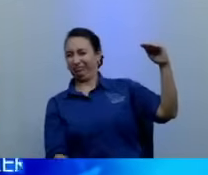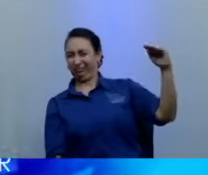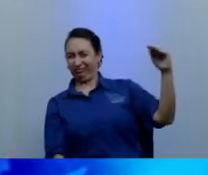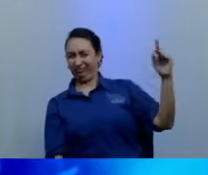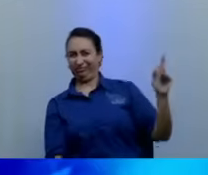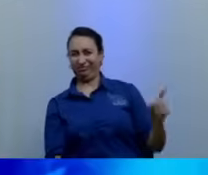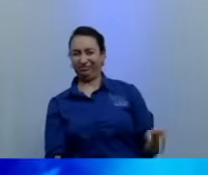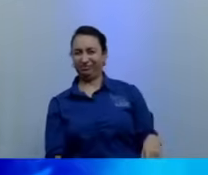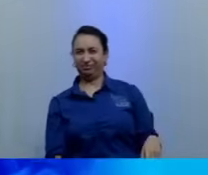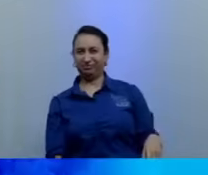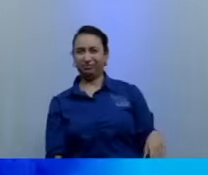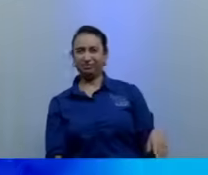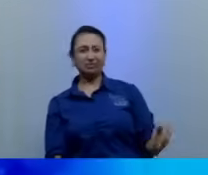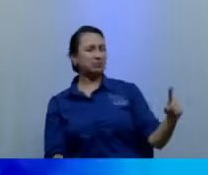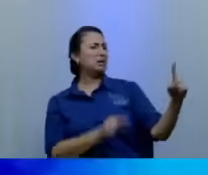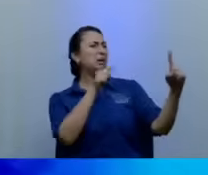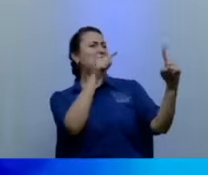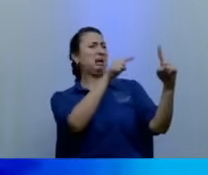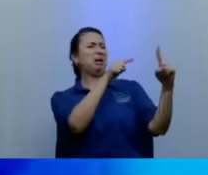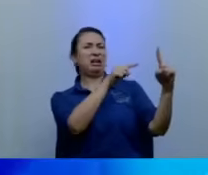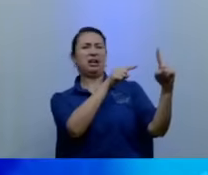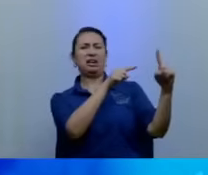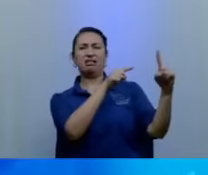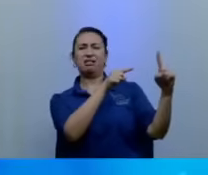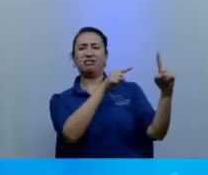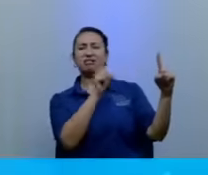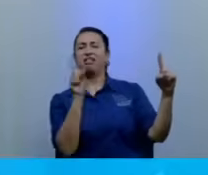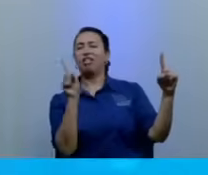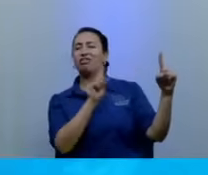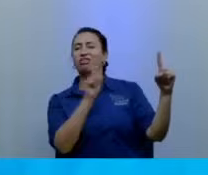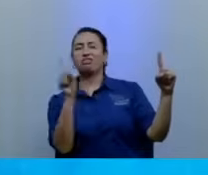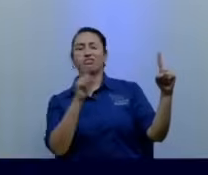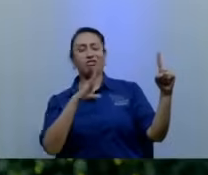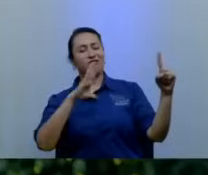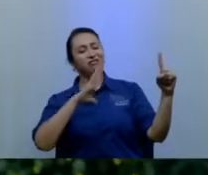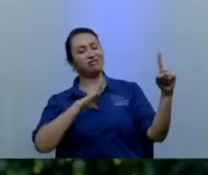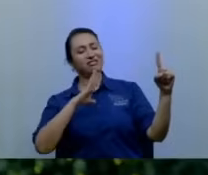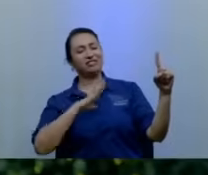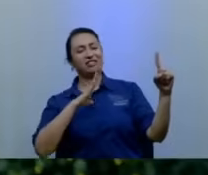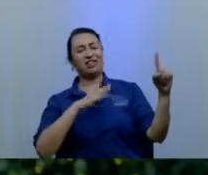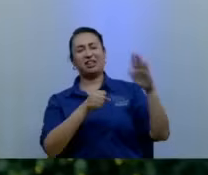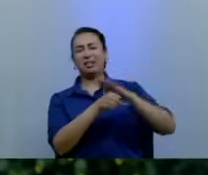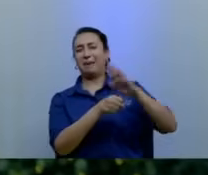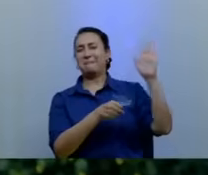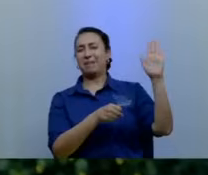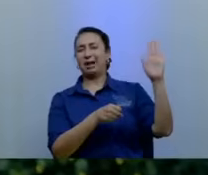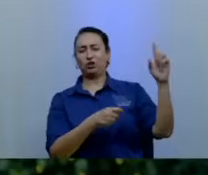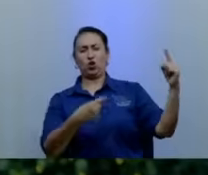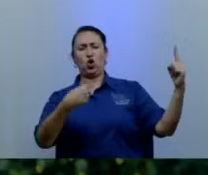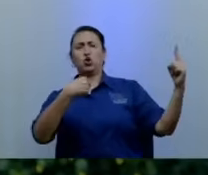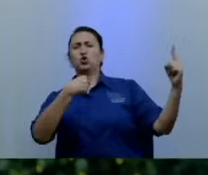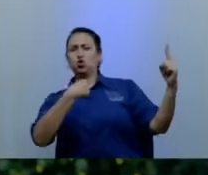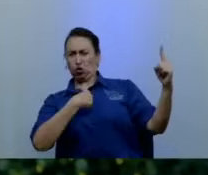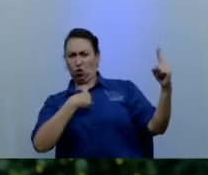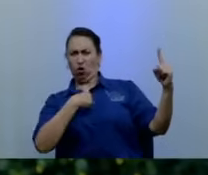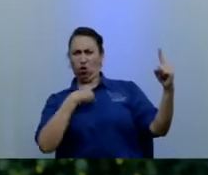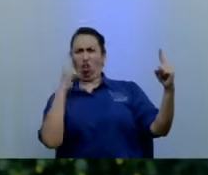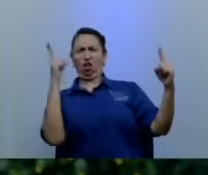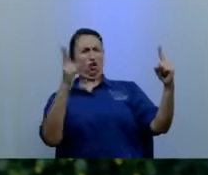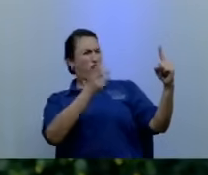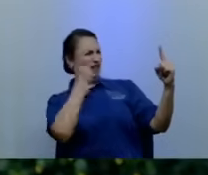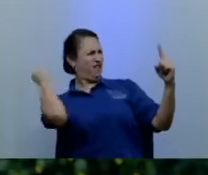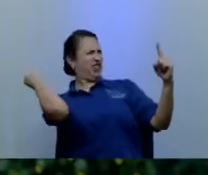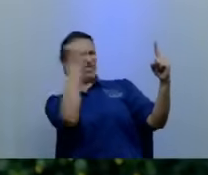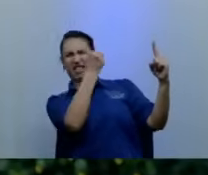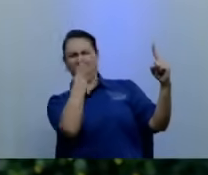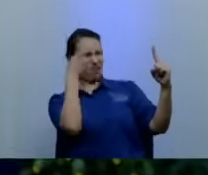O sea, ese no tiene pacto con Dios y yo sí tengo pacto con el Señor. No me importa su tamaño. El